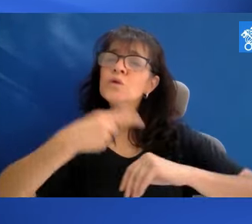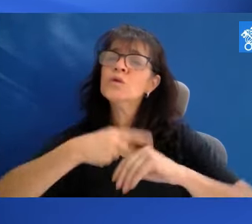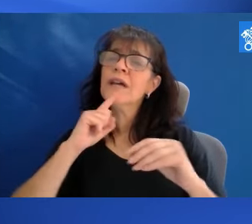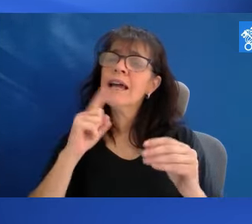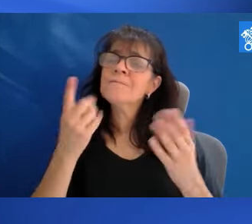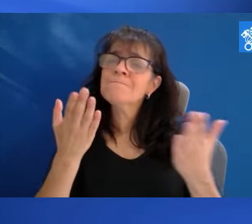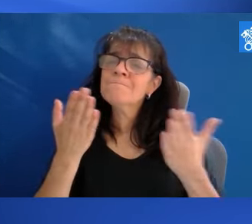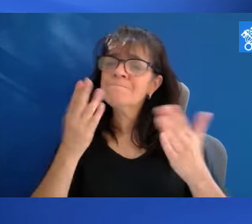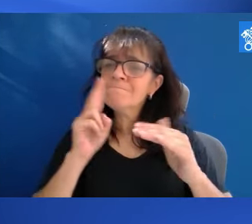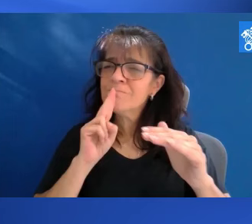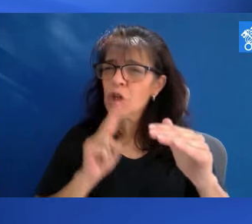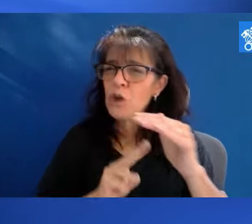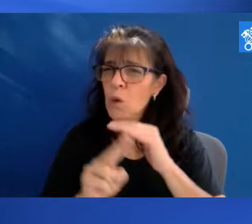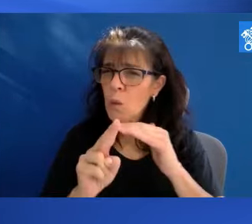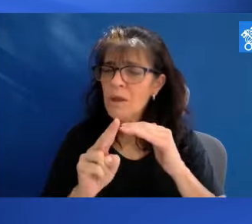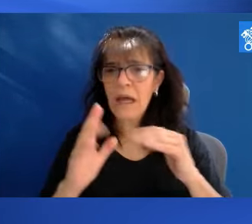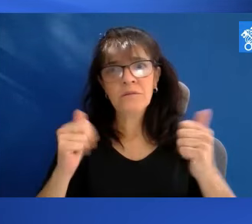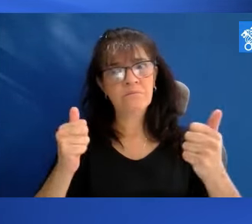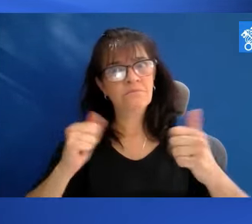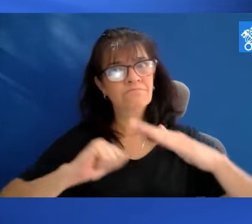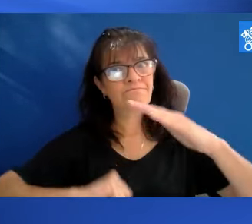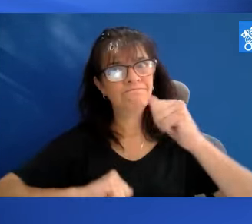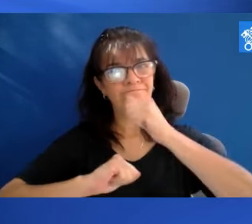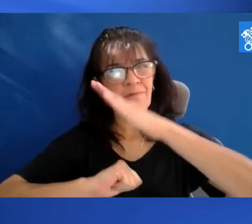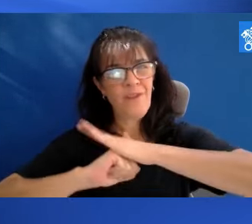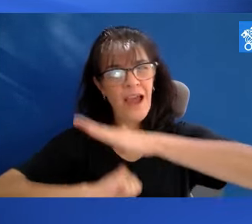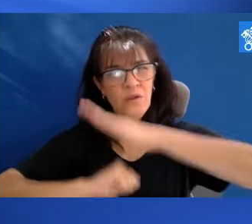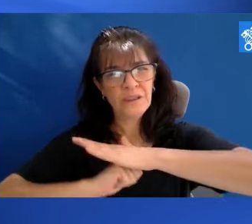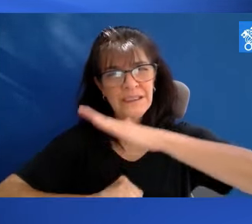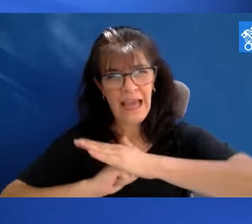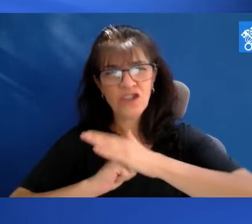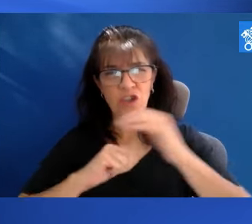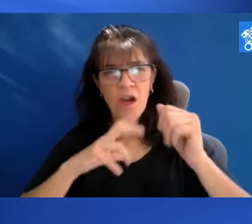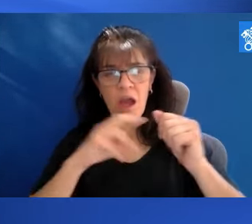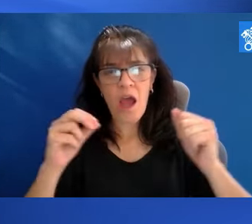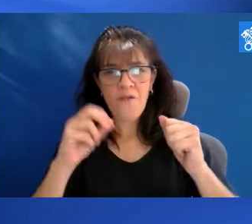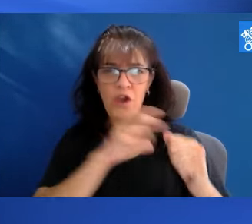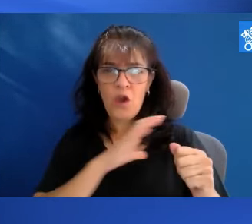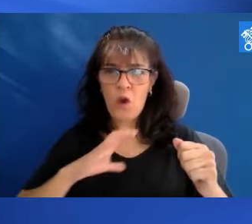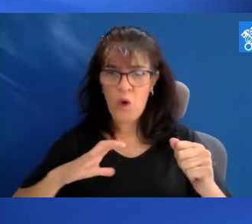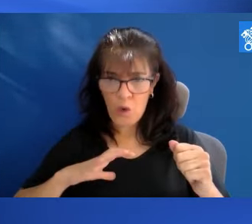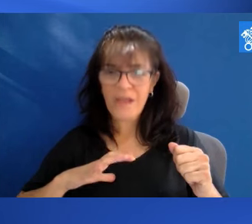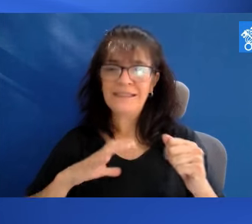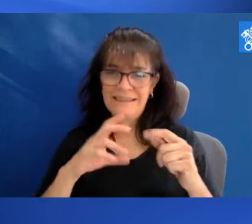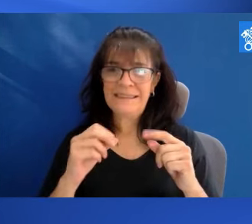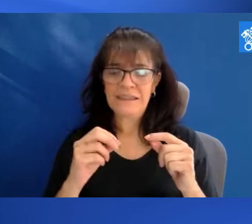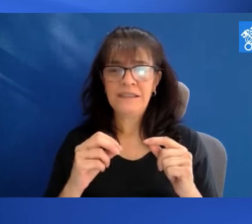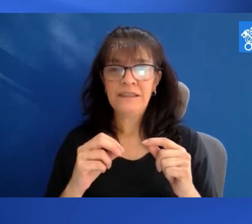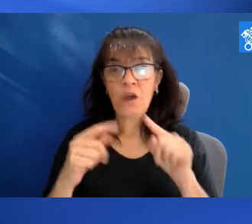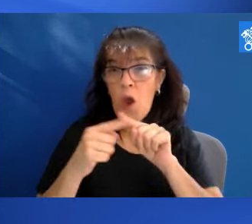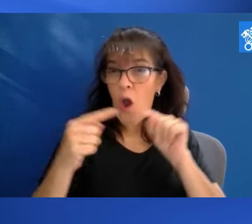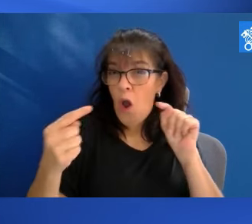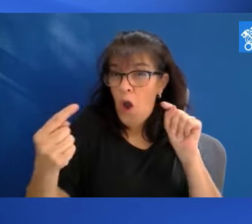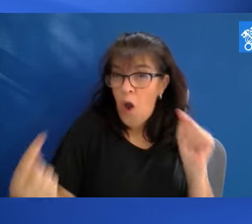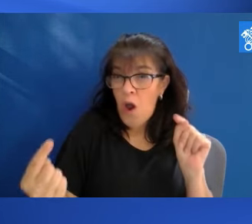que está en la base de la vida cristiana y es la gran antagonista del peor de los vicios, que es la